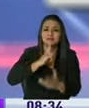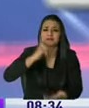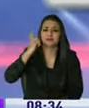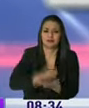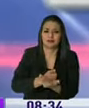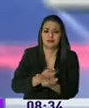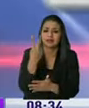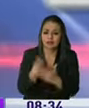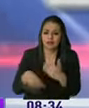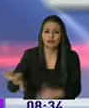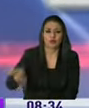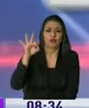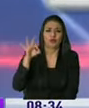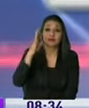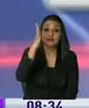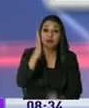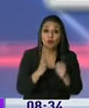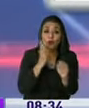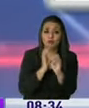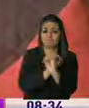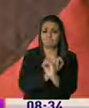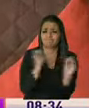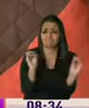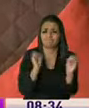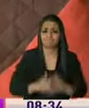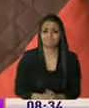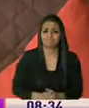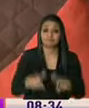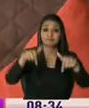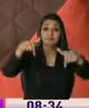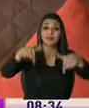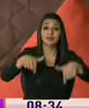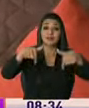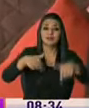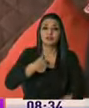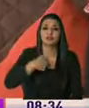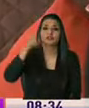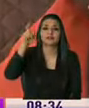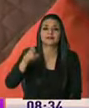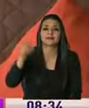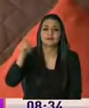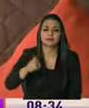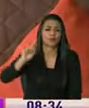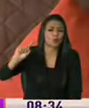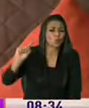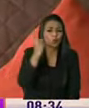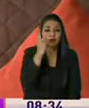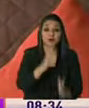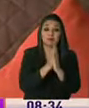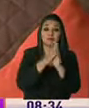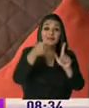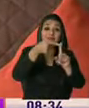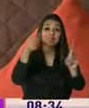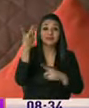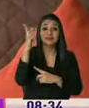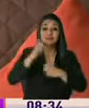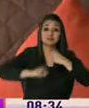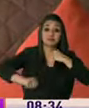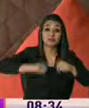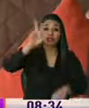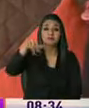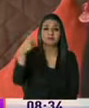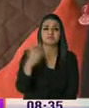que desde hace 5 años está buscando. Porque aquí lo único que necesito y lo único que he pedido desde el 16 de mayo del